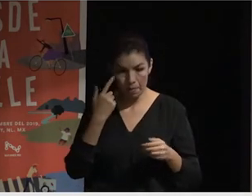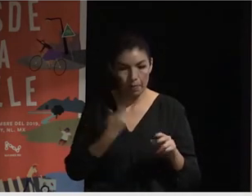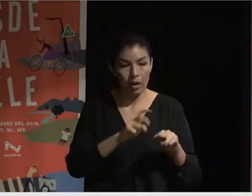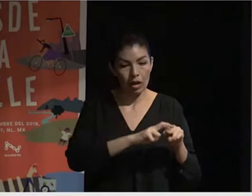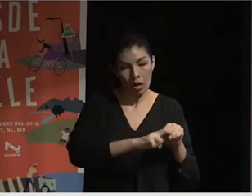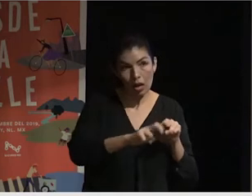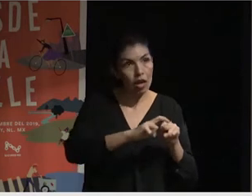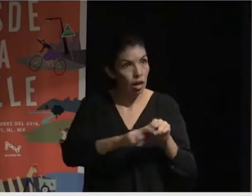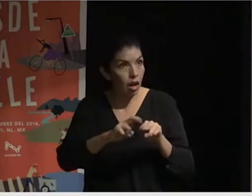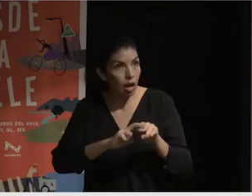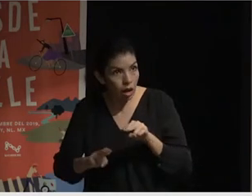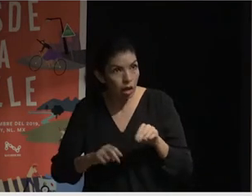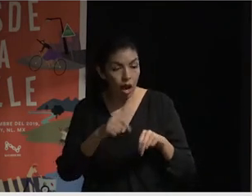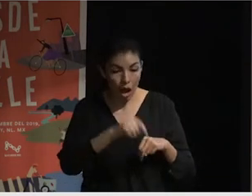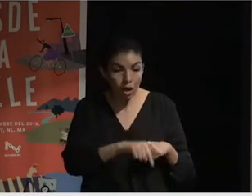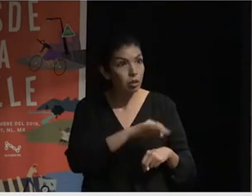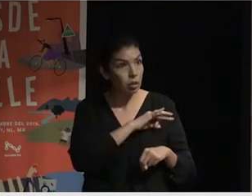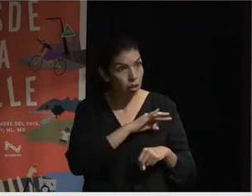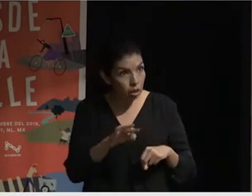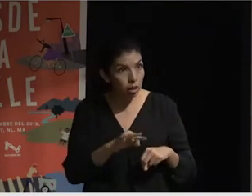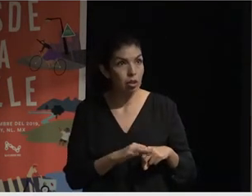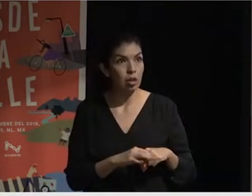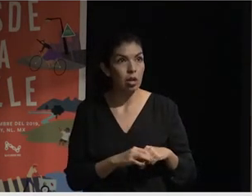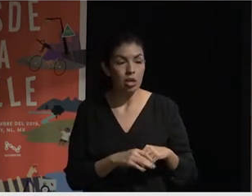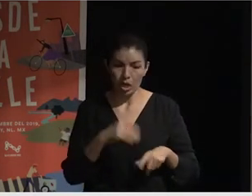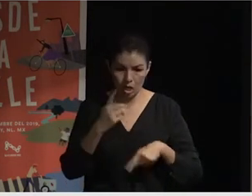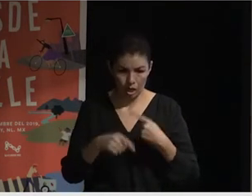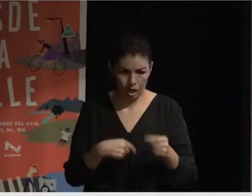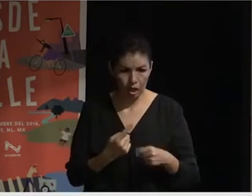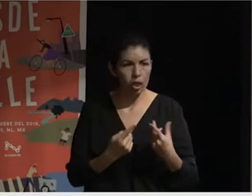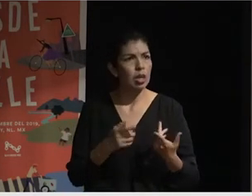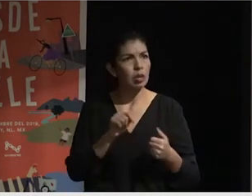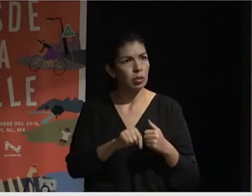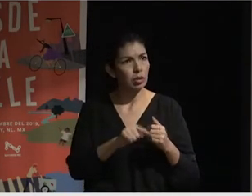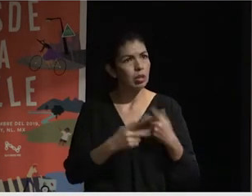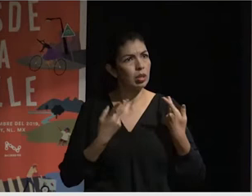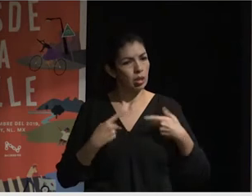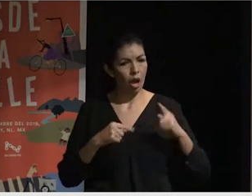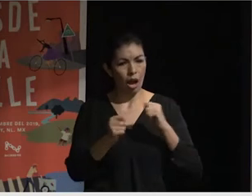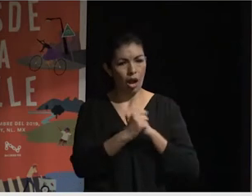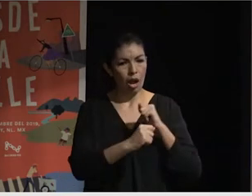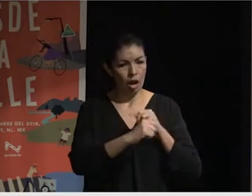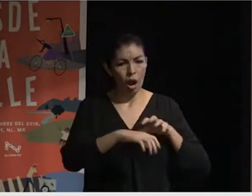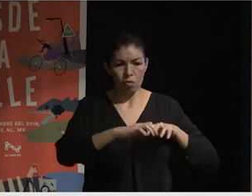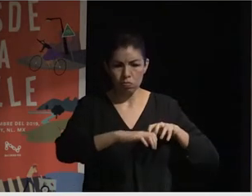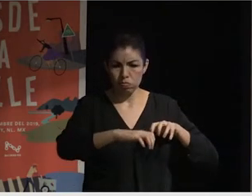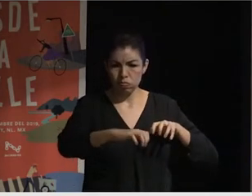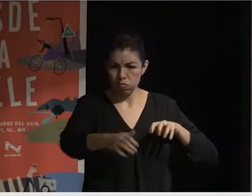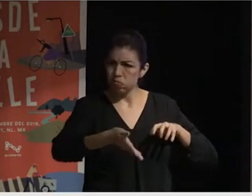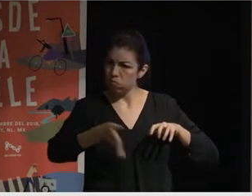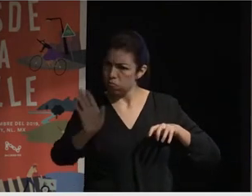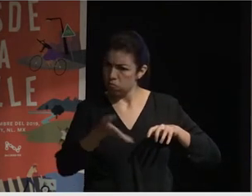los trabajadores de la ciudad, ¿no? O sea, todos estos trabajadores ambulantes, ¿no? Que justo pues son como, me parece, estos